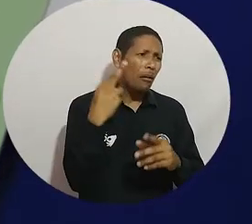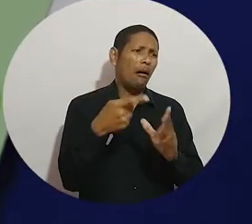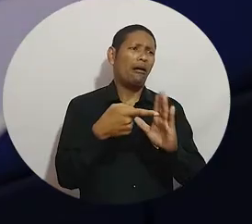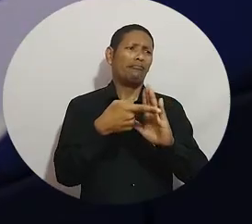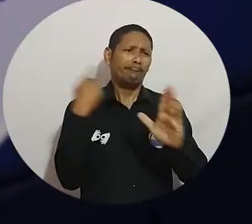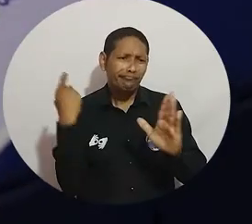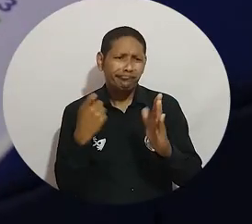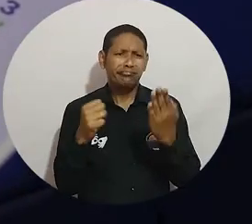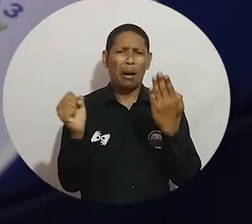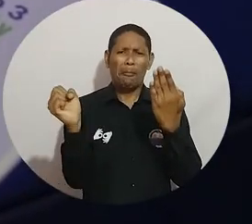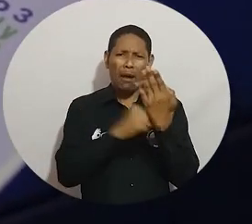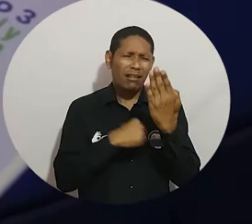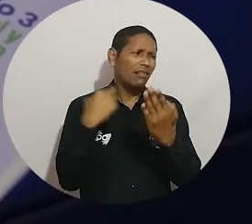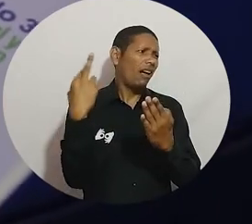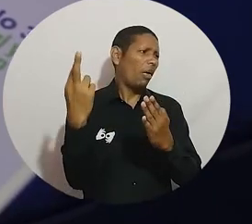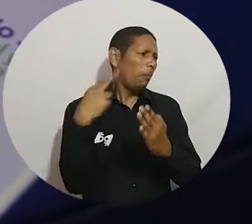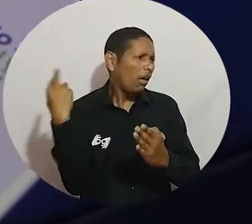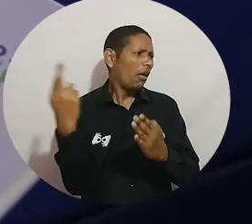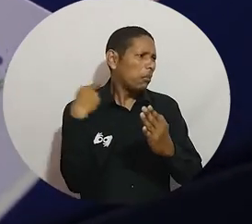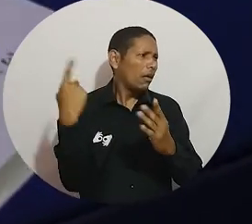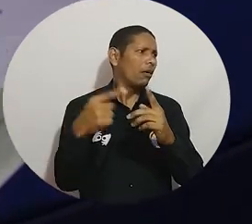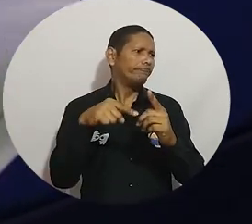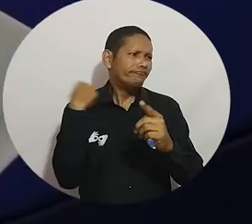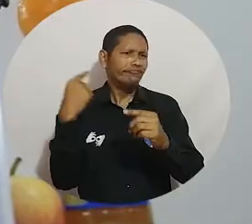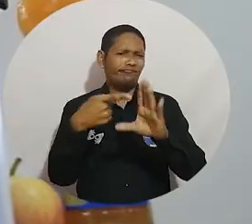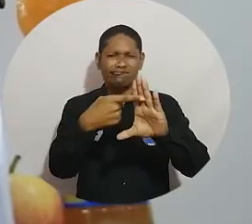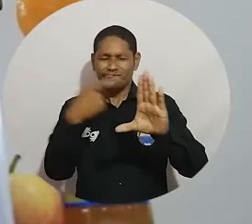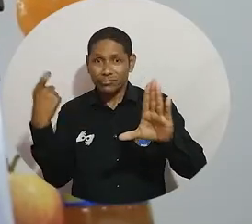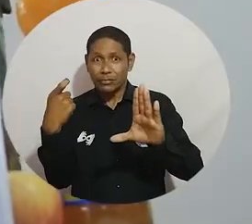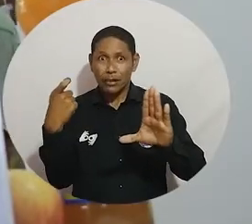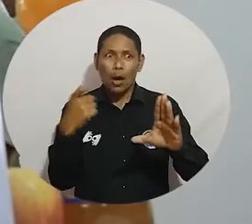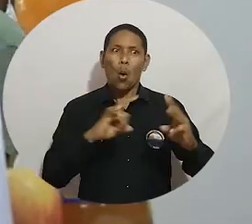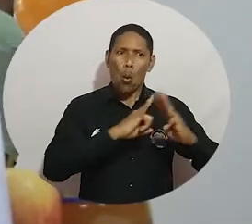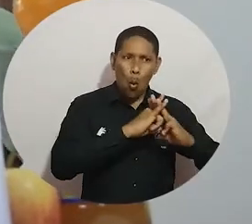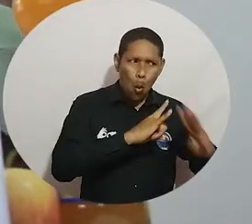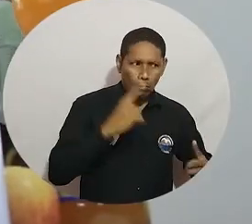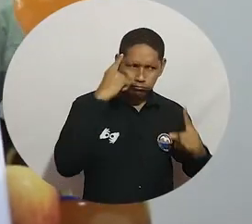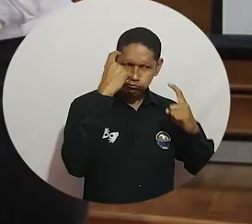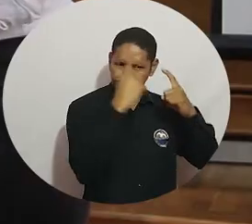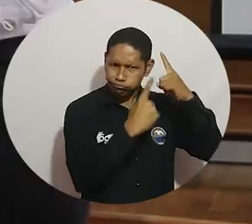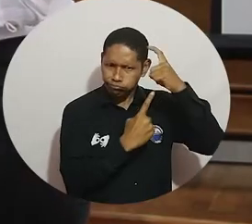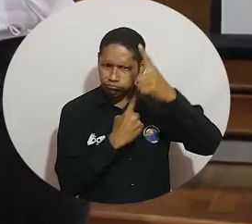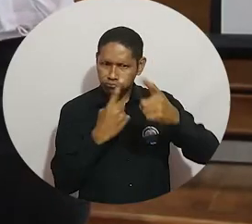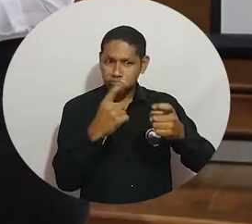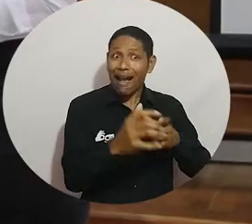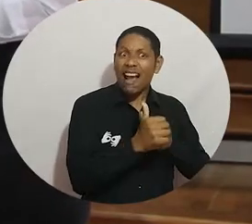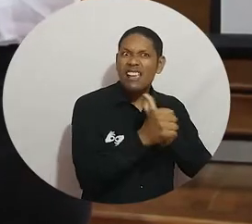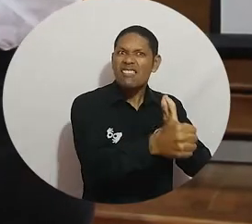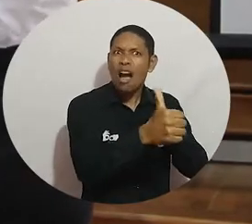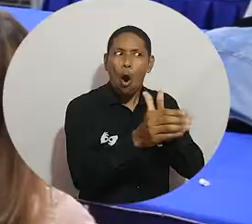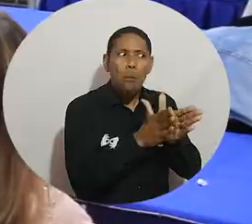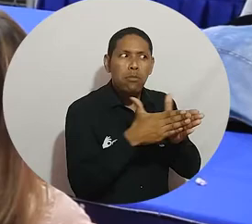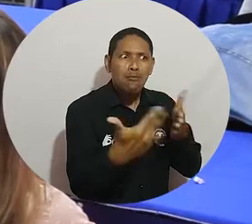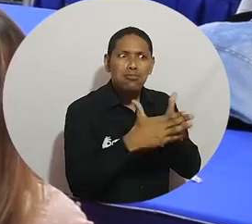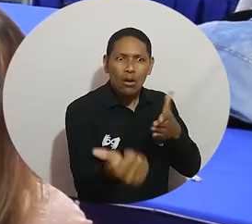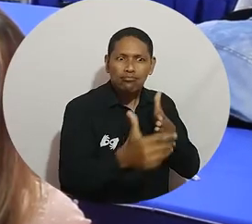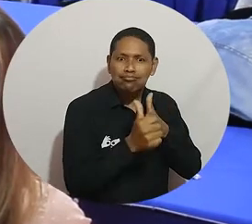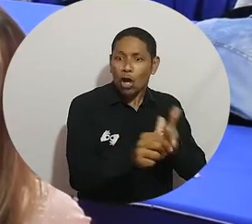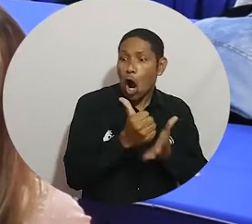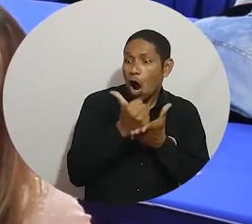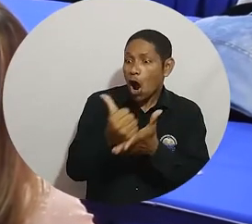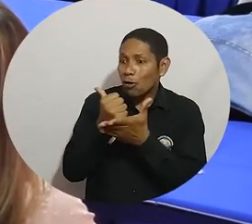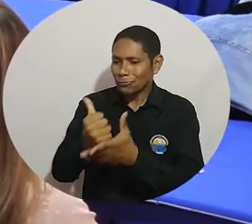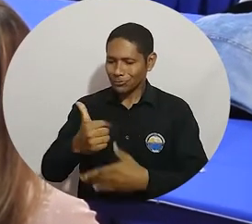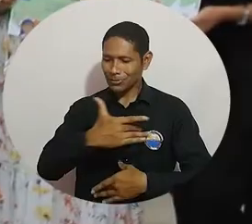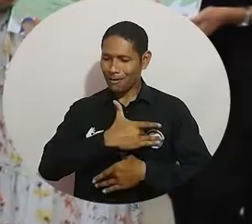repetición de cursos, prolongación de estudios, abandono y deserción, la Universidad del Magdalena diseñó una guía en formato de cartilla para promover